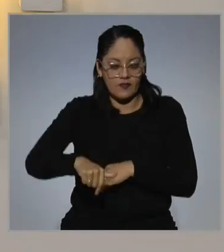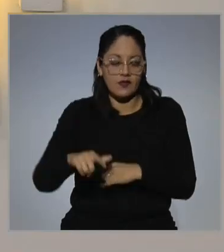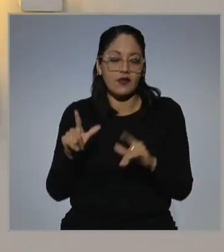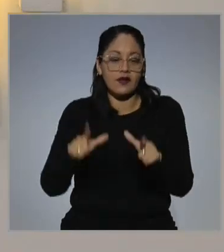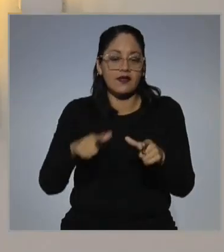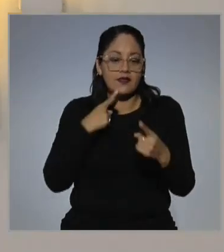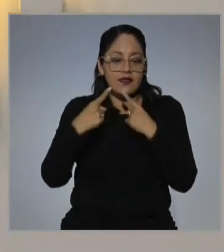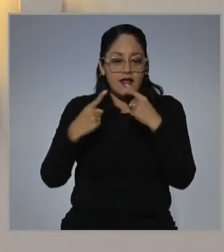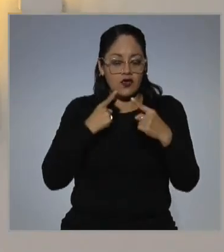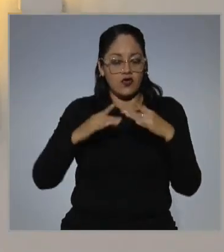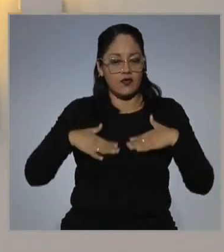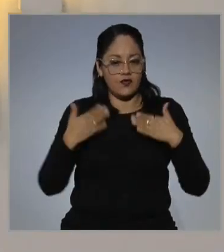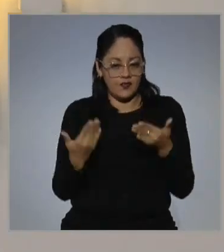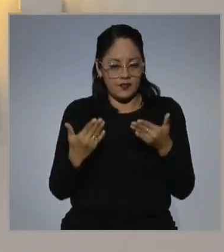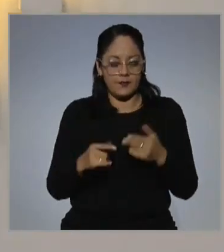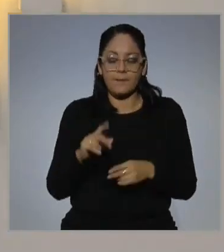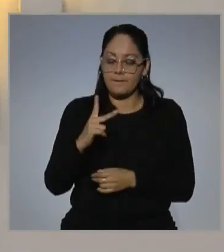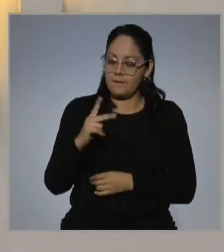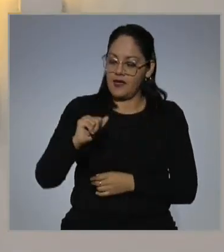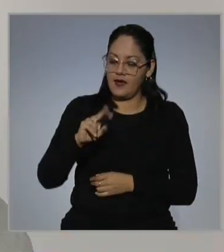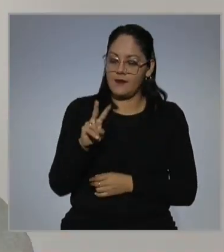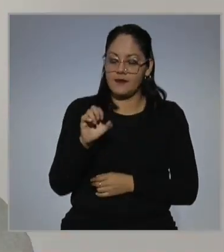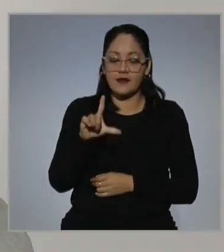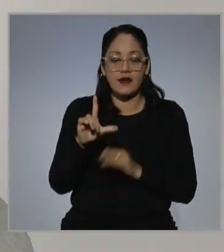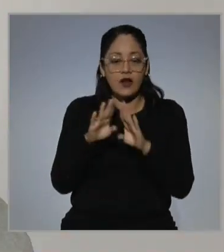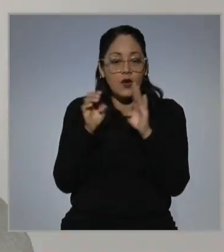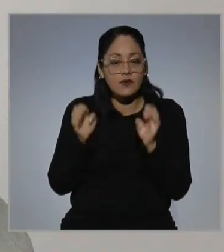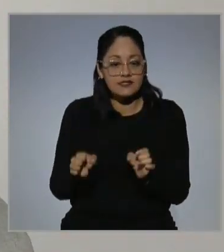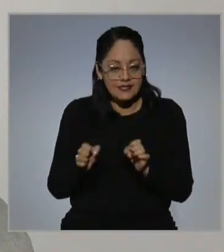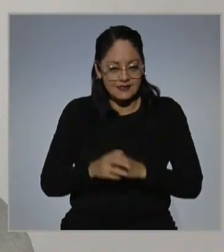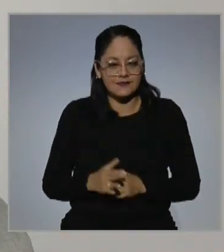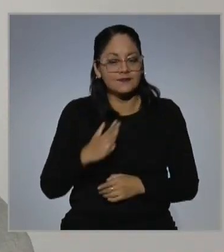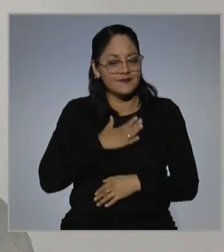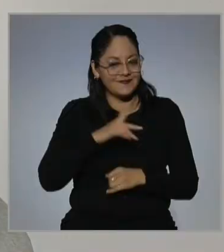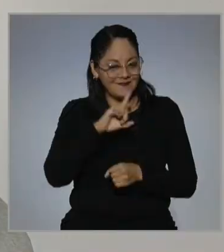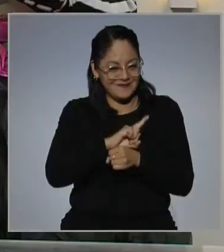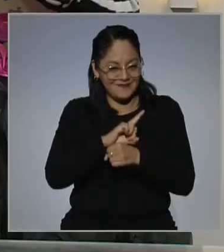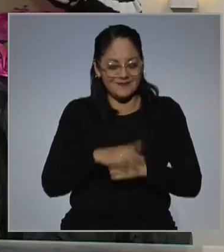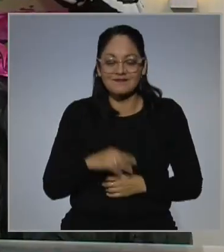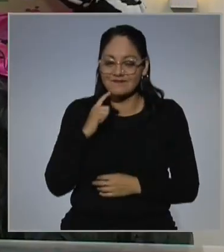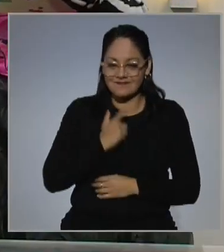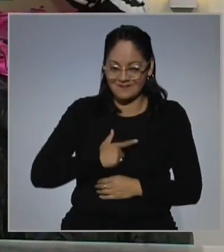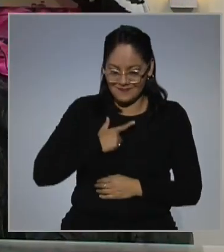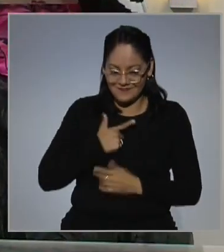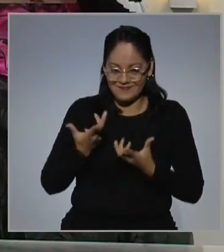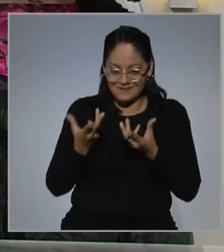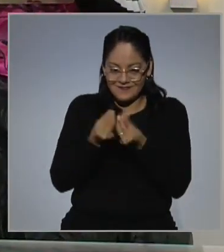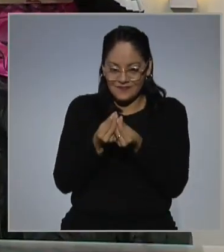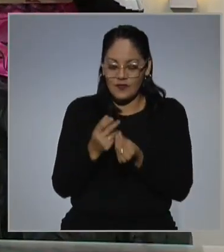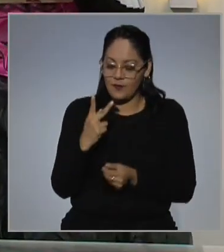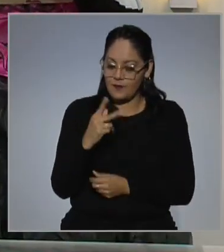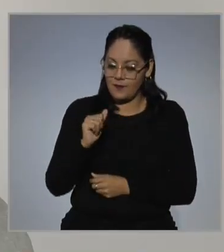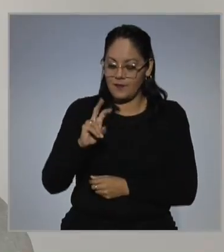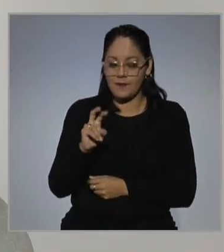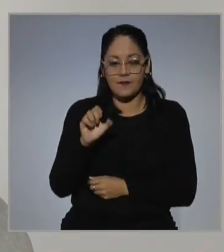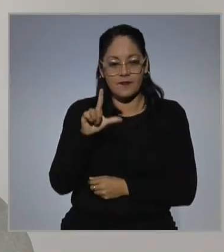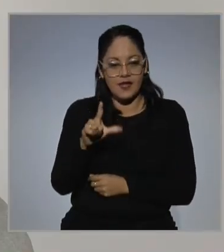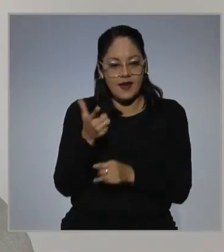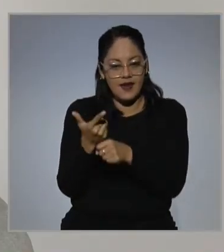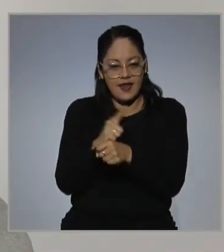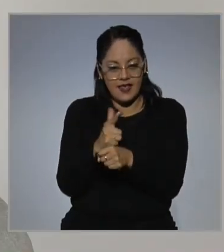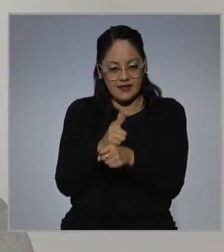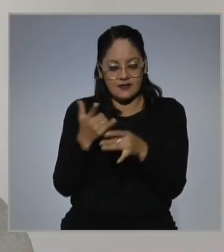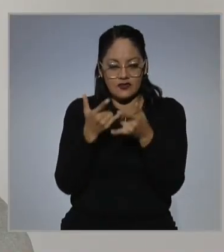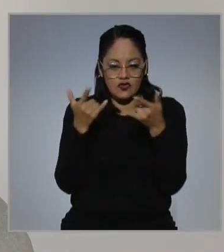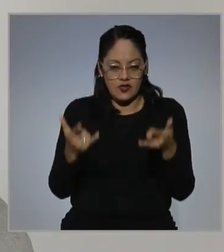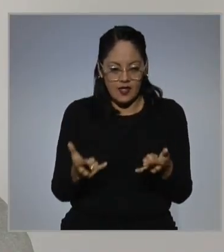de Diálogos en Confianza. Pavel García, ¿cómo estás? Hola, muy buenos días. Un gusto que nos acompañen. Pavel es licenciado en